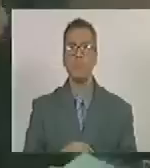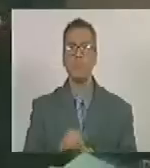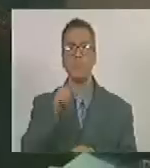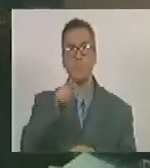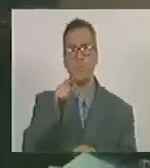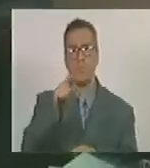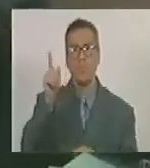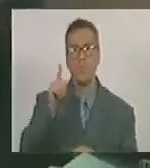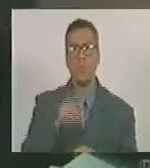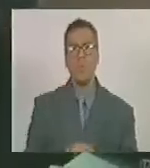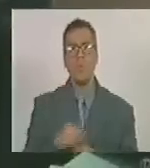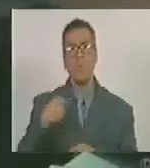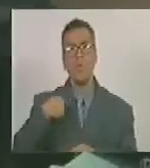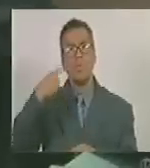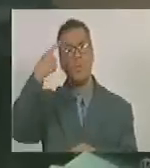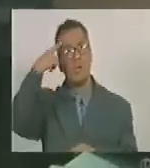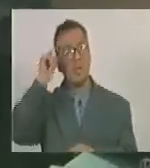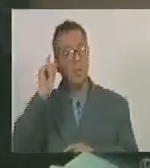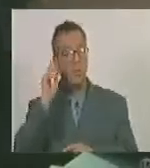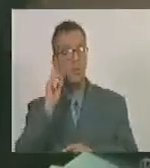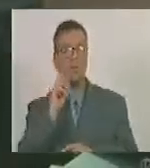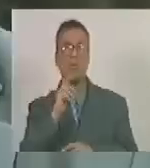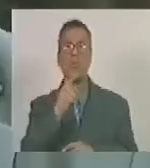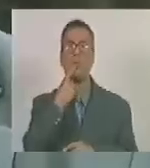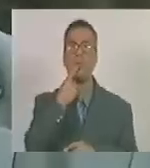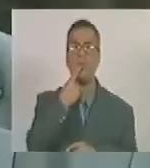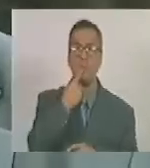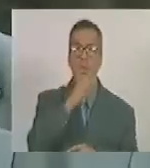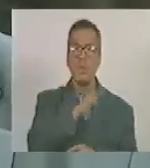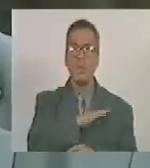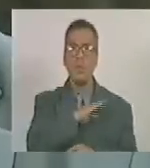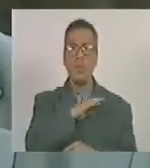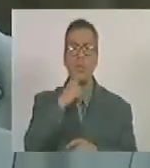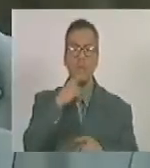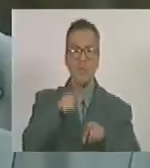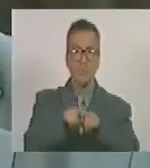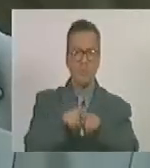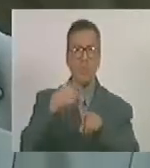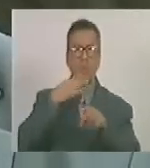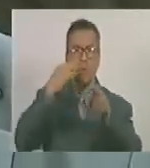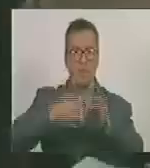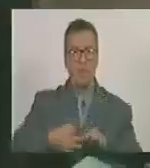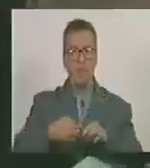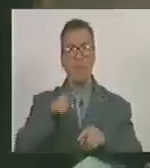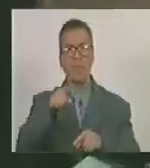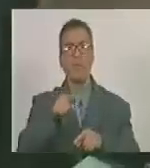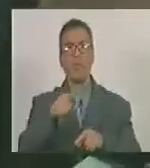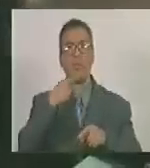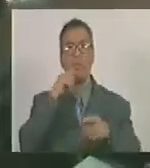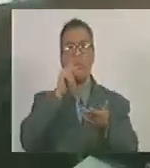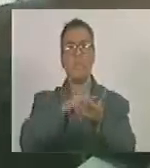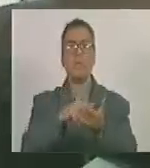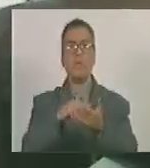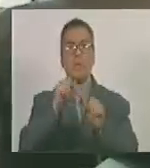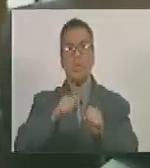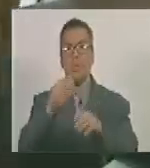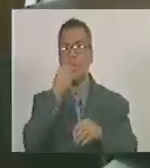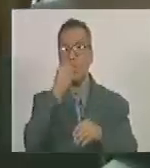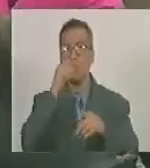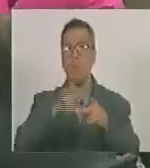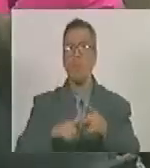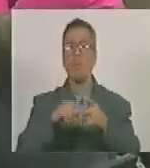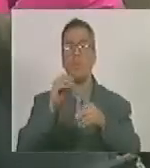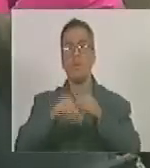Allá, el que sea tan idiota para comerse otro cuento. Pero el verdadero cuento aquí es que están boicoteando con los alimentos y